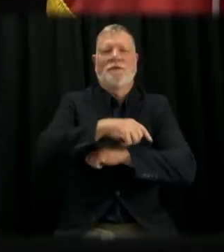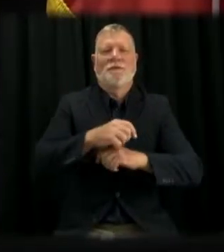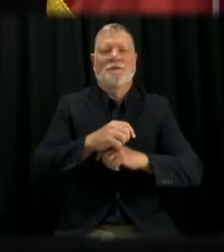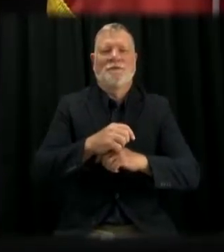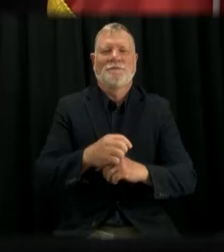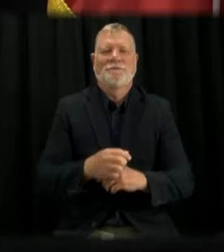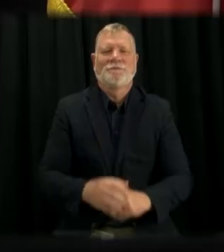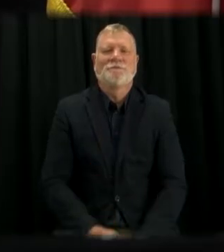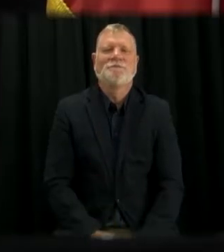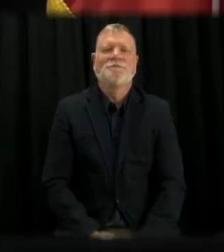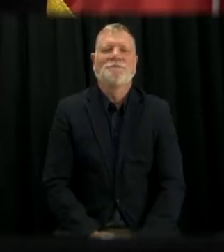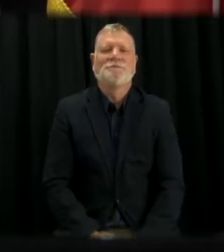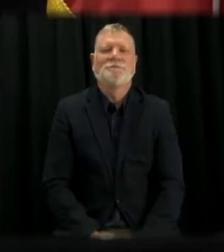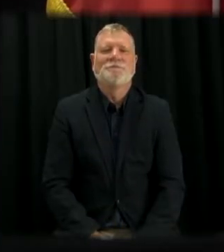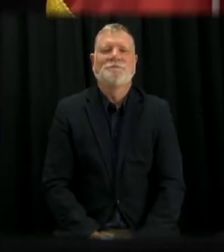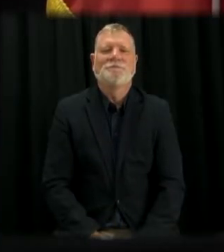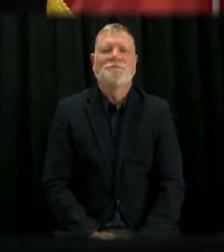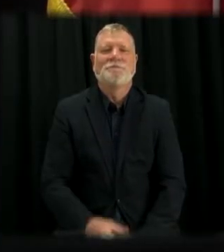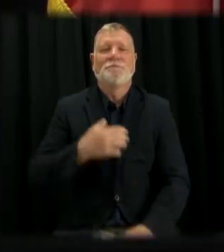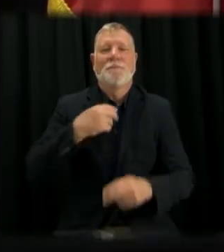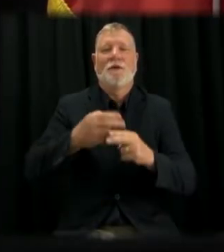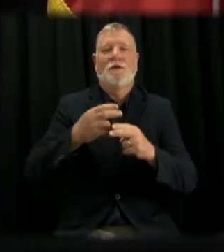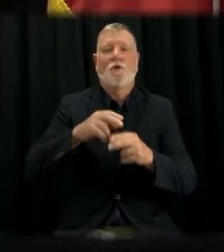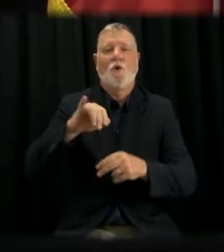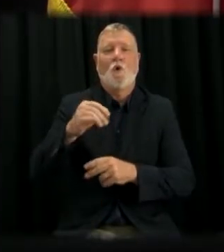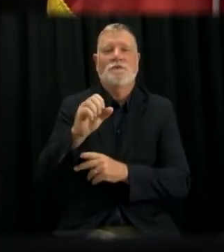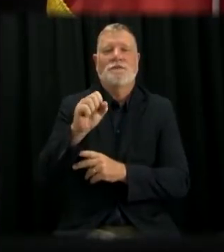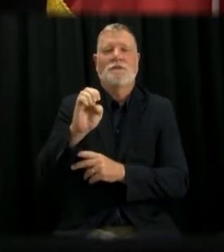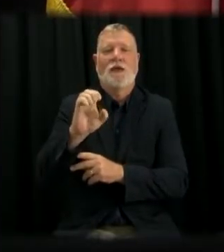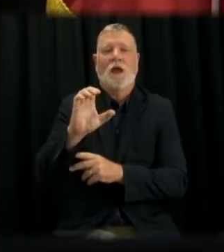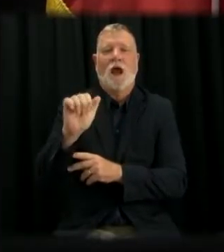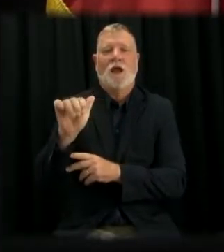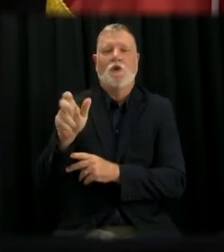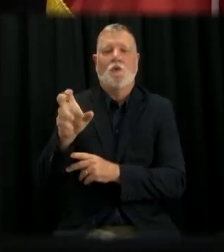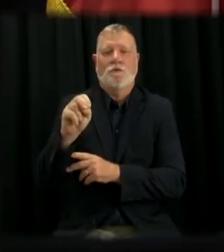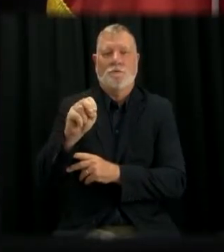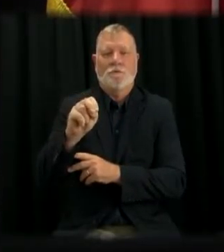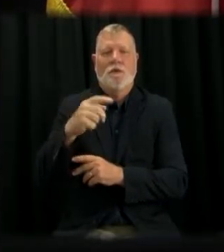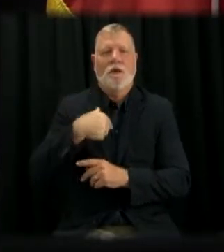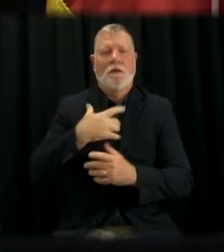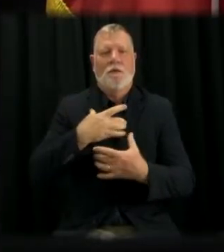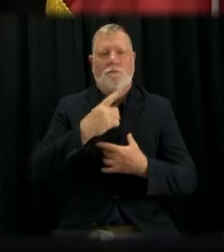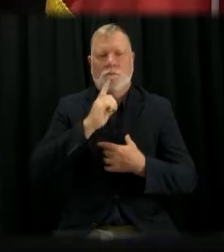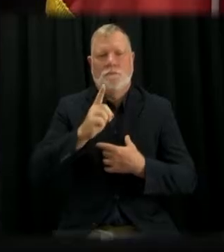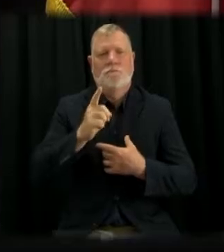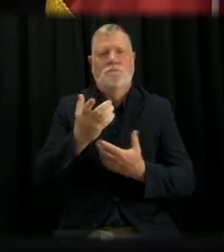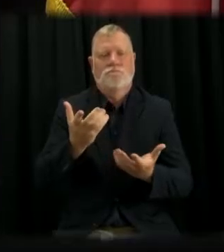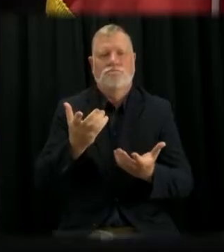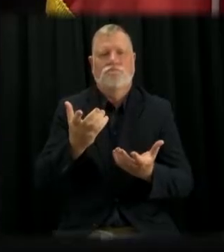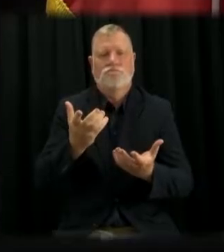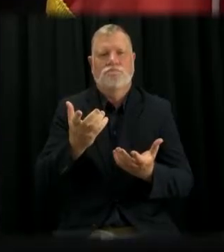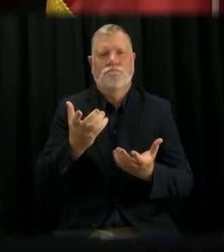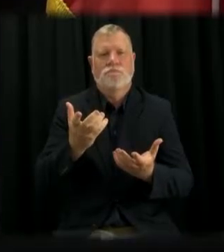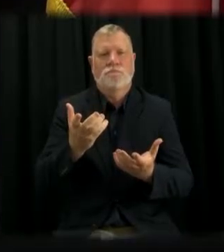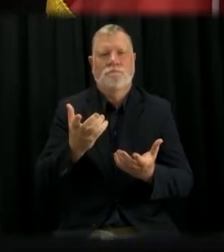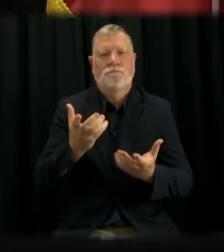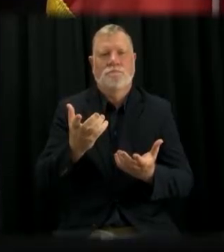Good morning. Buenos días. Mi nombre es José Carrión. Quisiera